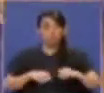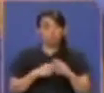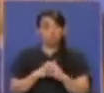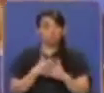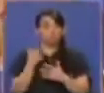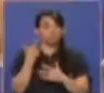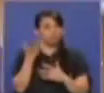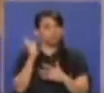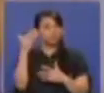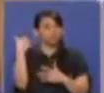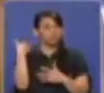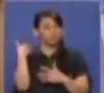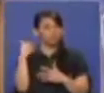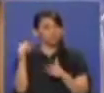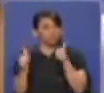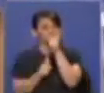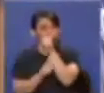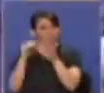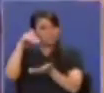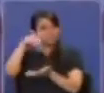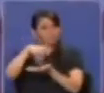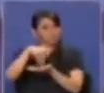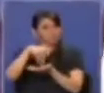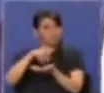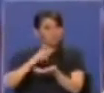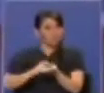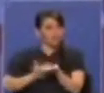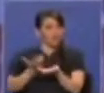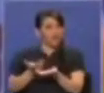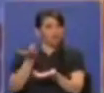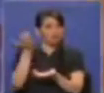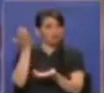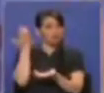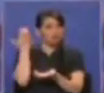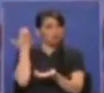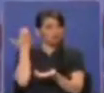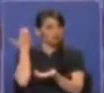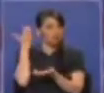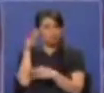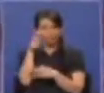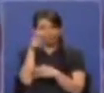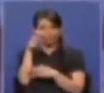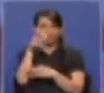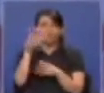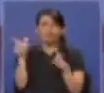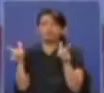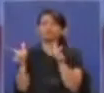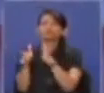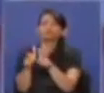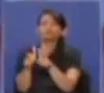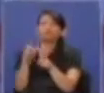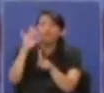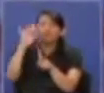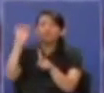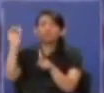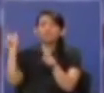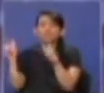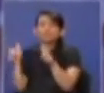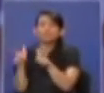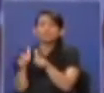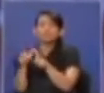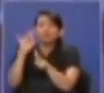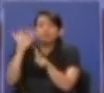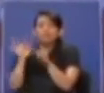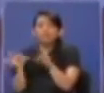tomas del subcentro de salud antiguo, ojalá que le hayan firmado, algo de 80 metros cuadrados, algo que no se merecía la